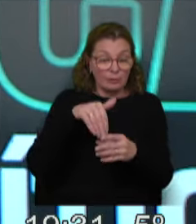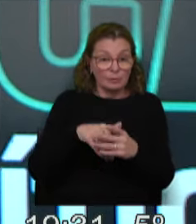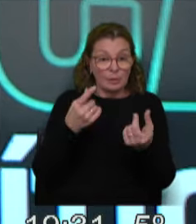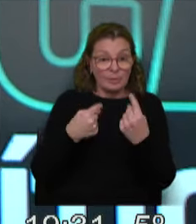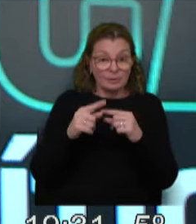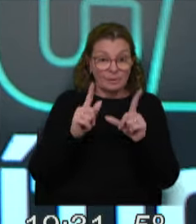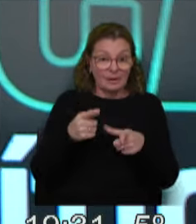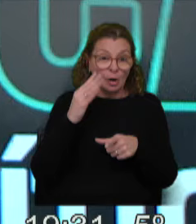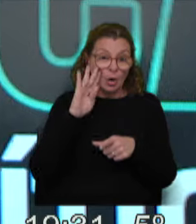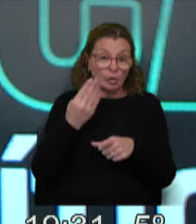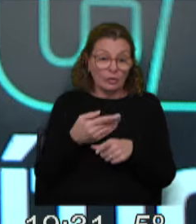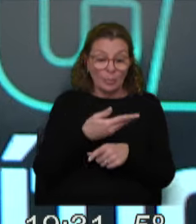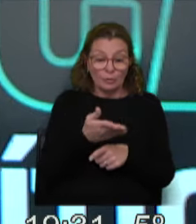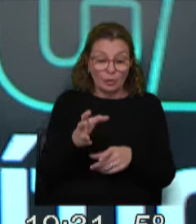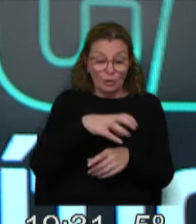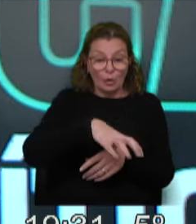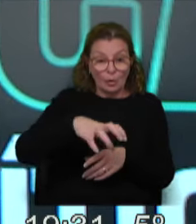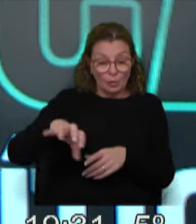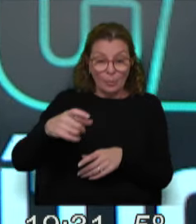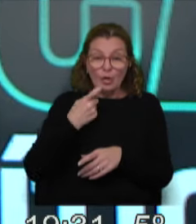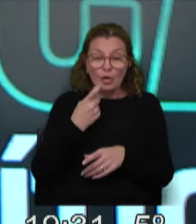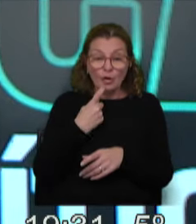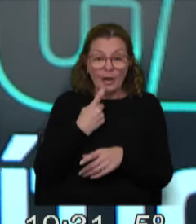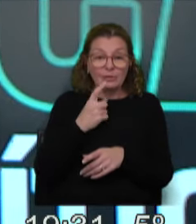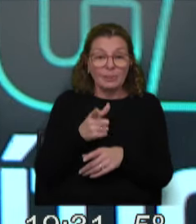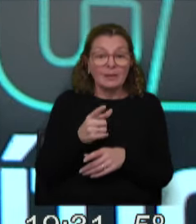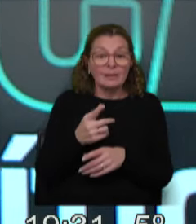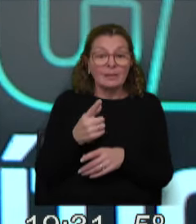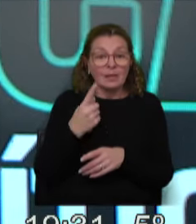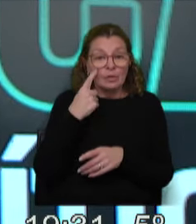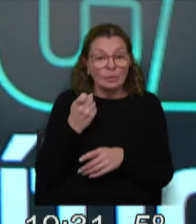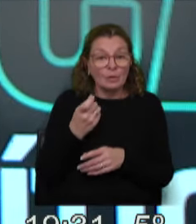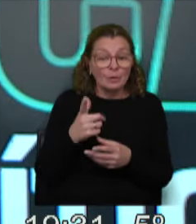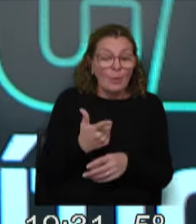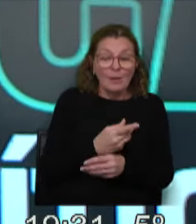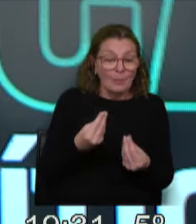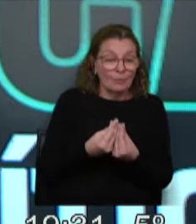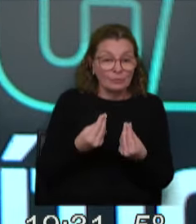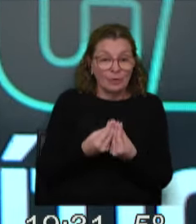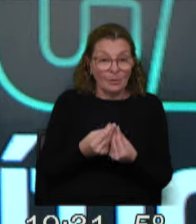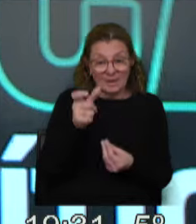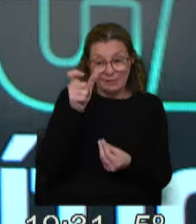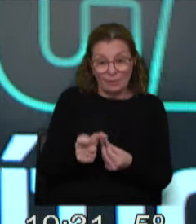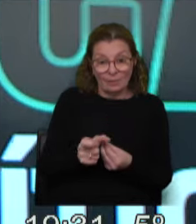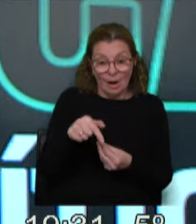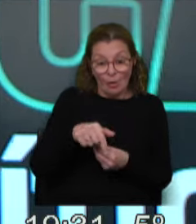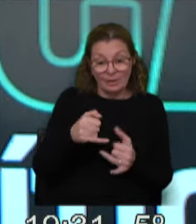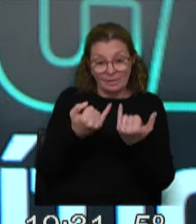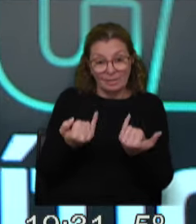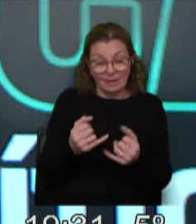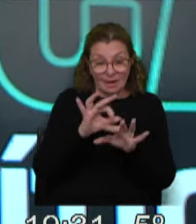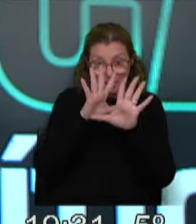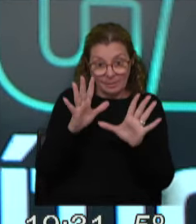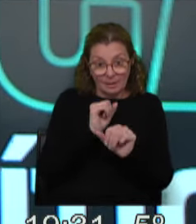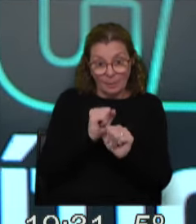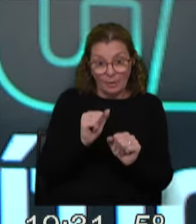también reconocido por el resto de los sectores teniendo en cuenta que tampoco hay demasiados eh figuras hoy en día claramente